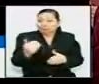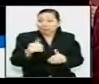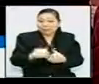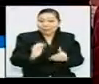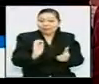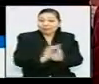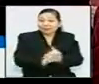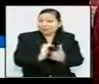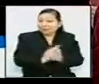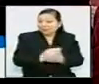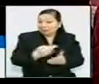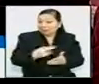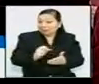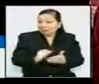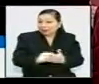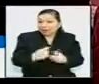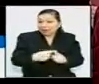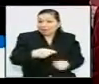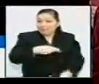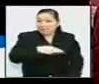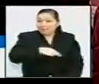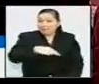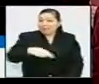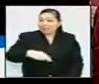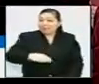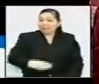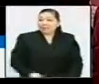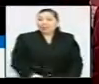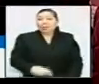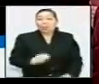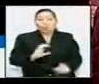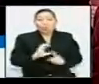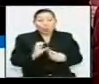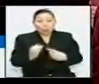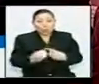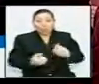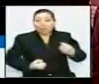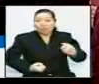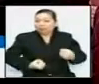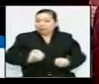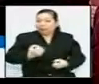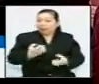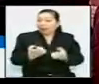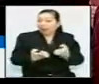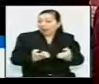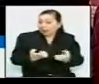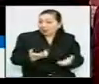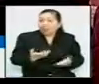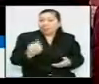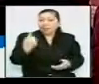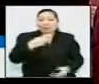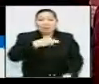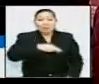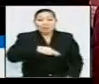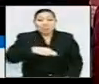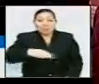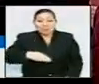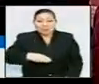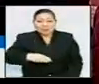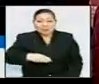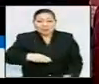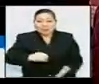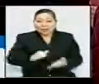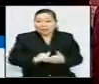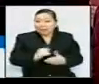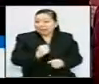caso Chincheros son los que son exministros. Cultura, transporte, economía, premier, y